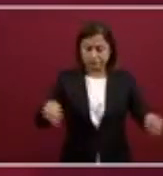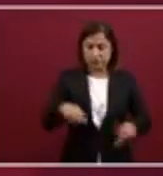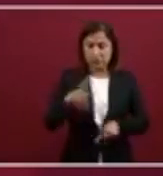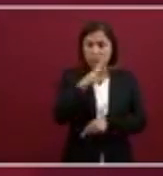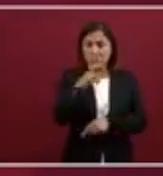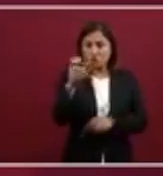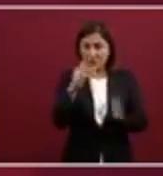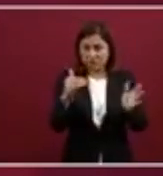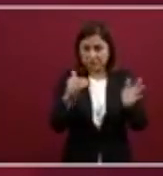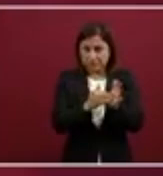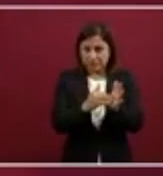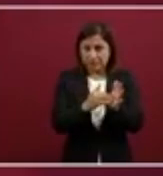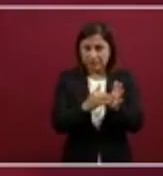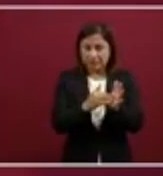están